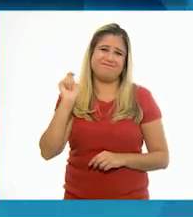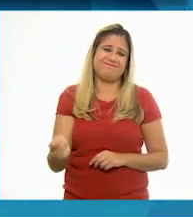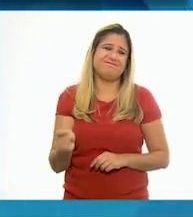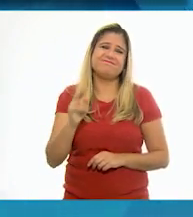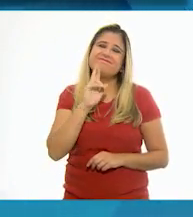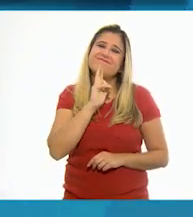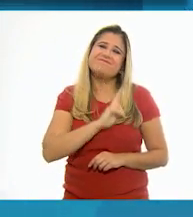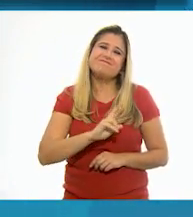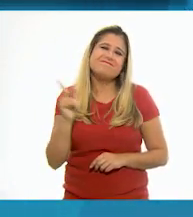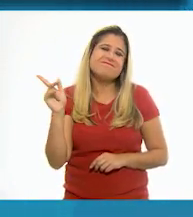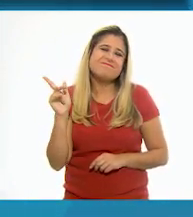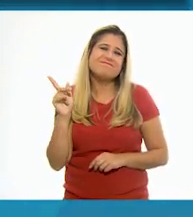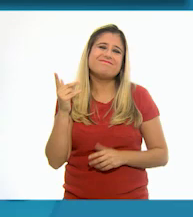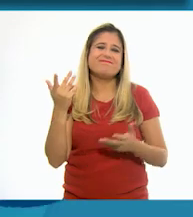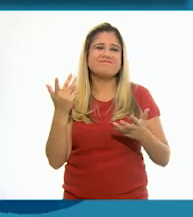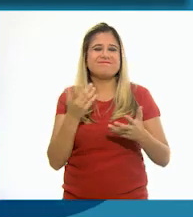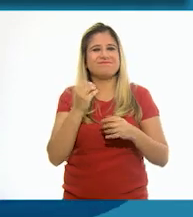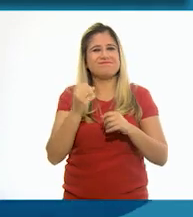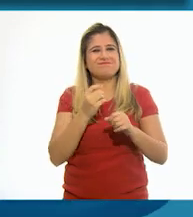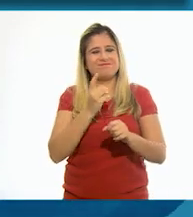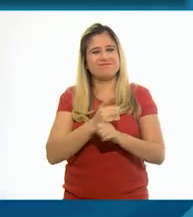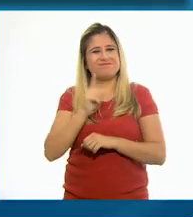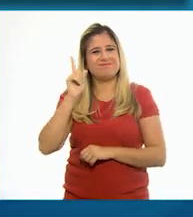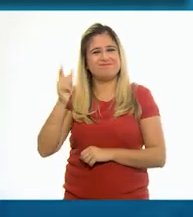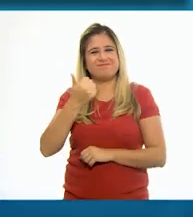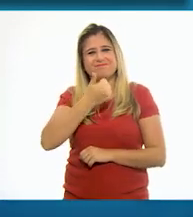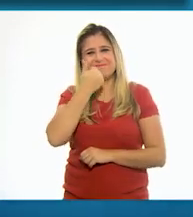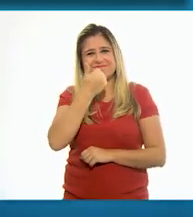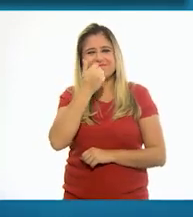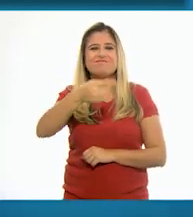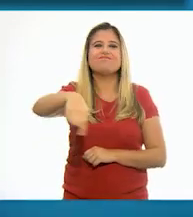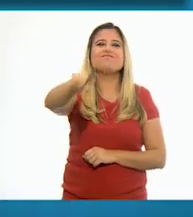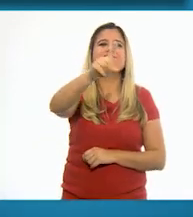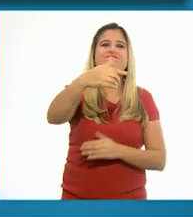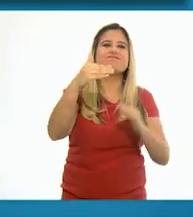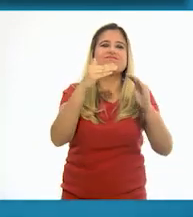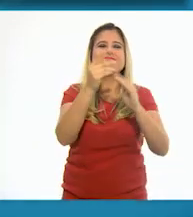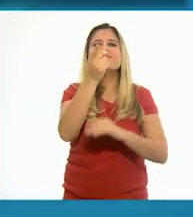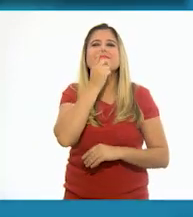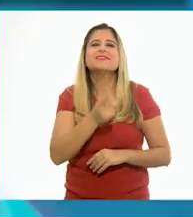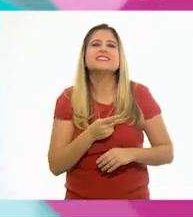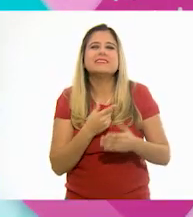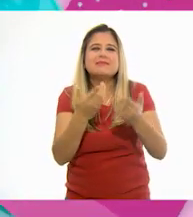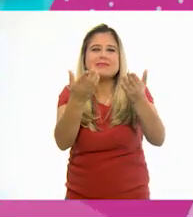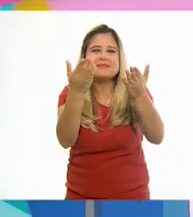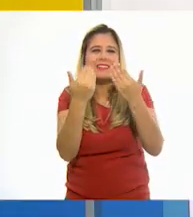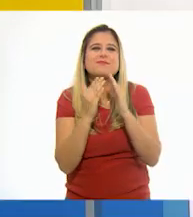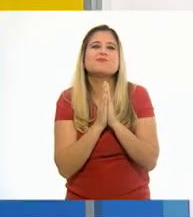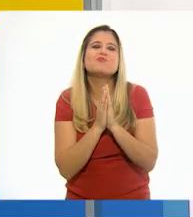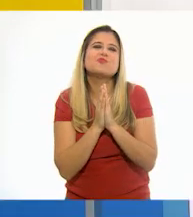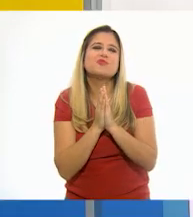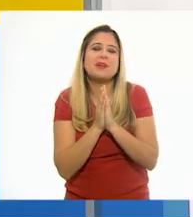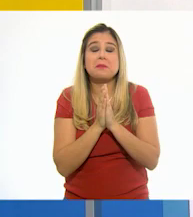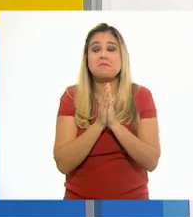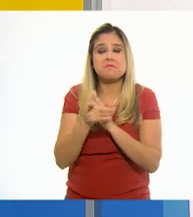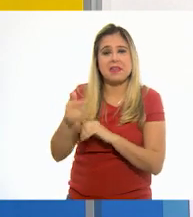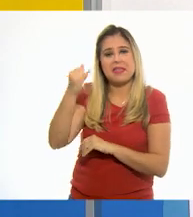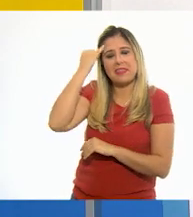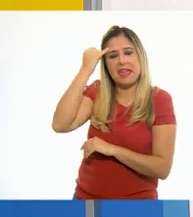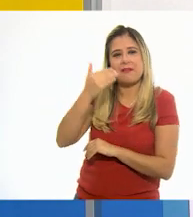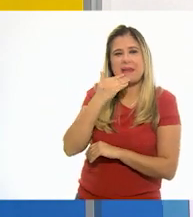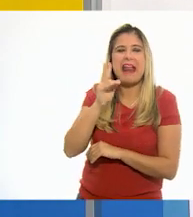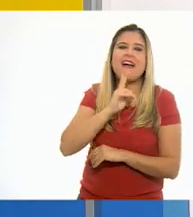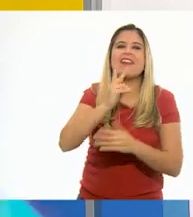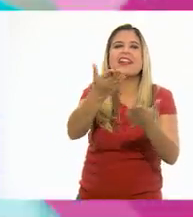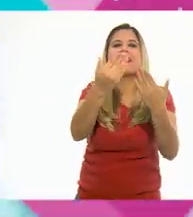mejor le damos también oportunidad a nuestros amigos y amigas en casa. Me parece una excelente idea, Raulito. Vamos a ver qué es lo